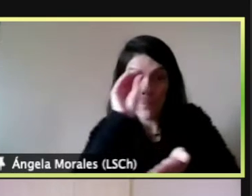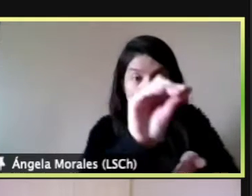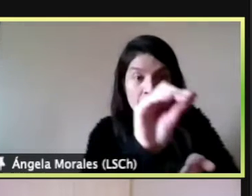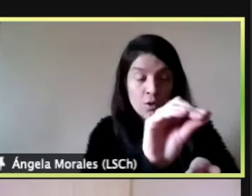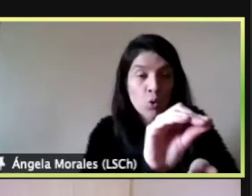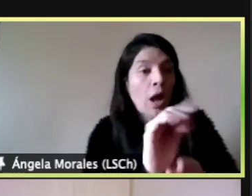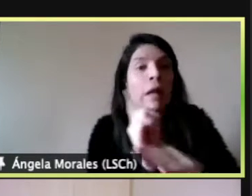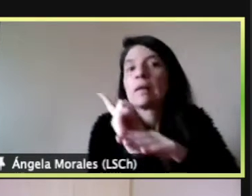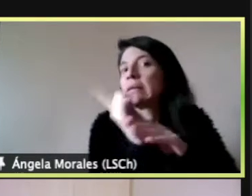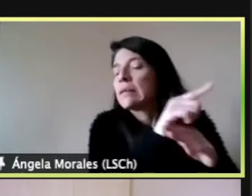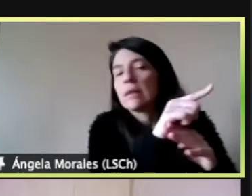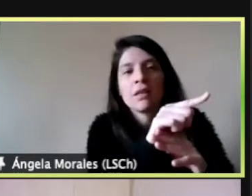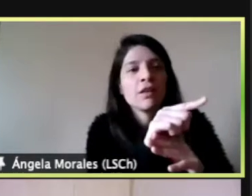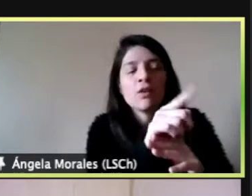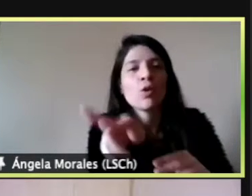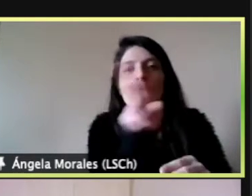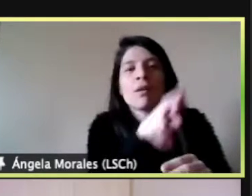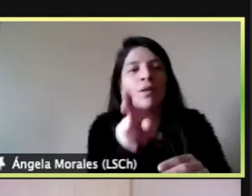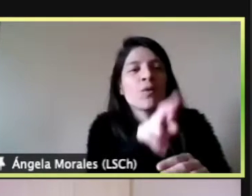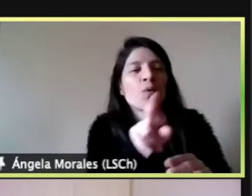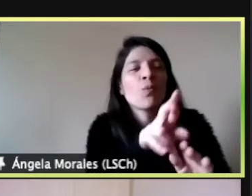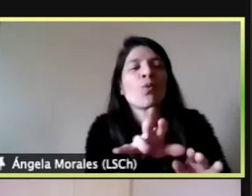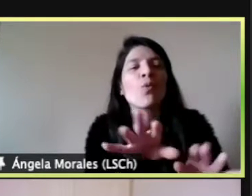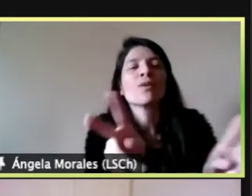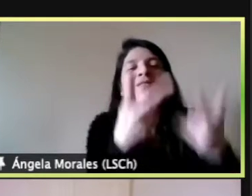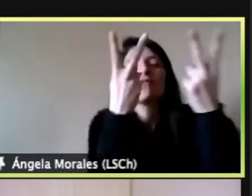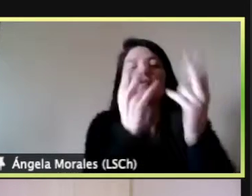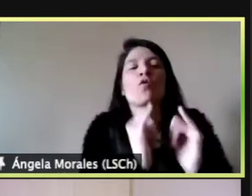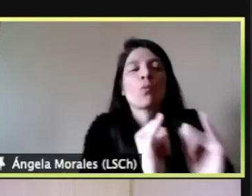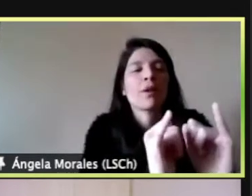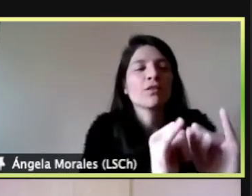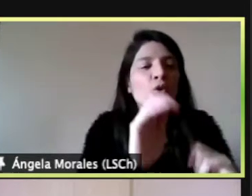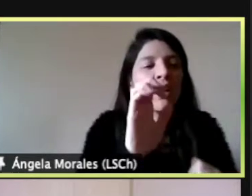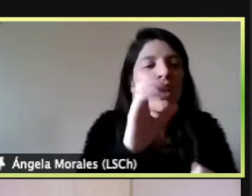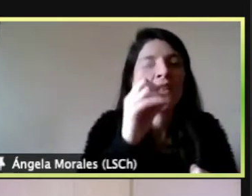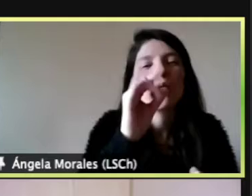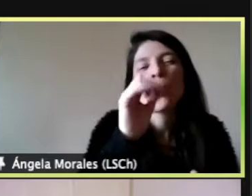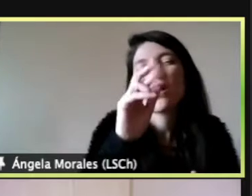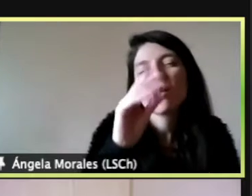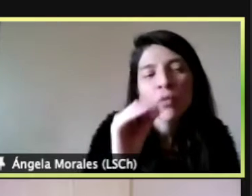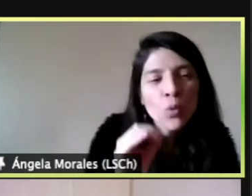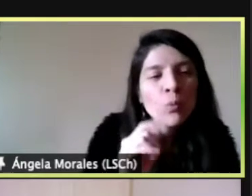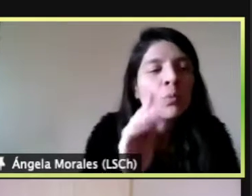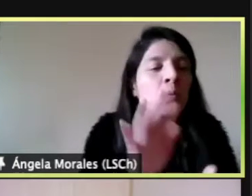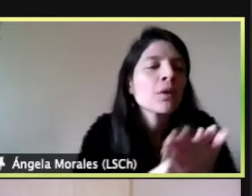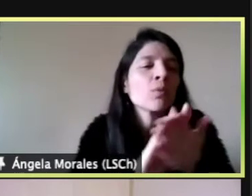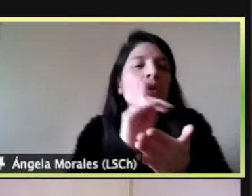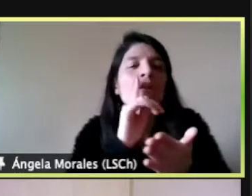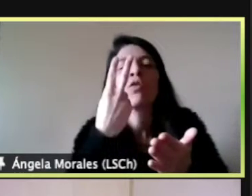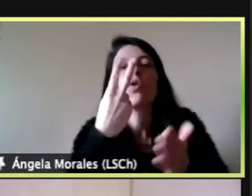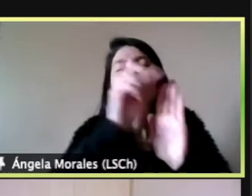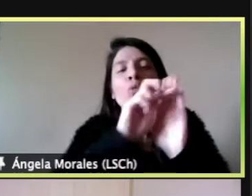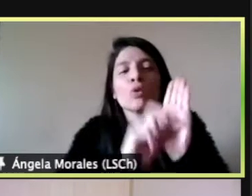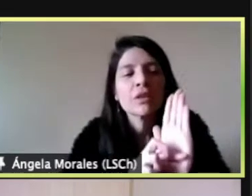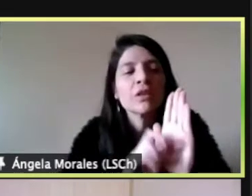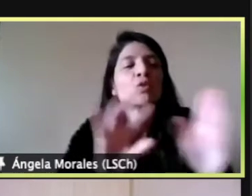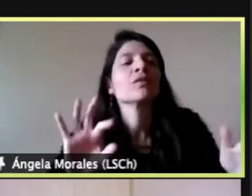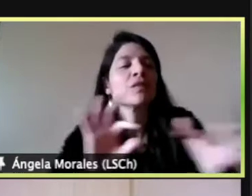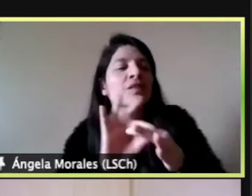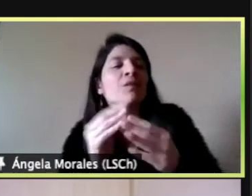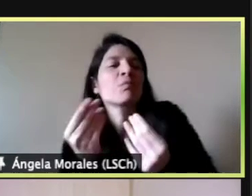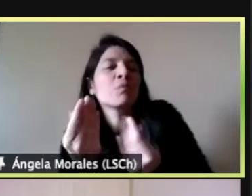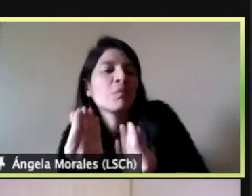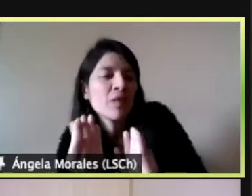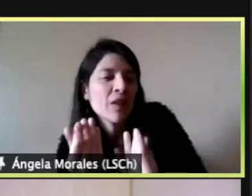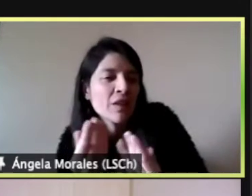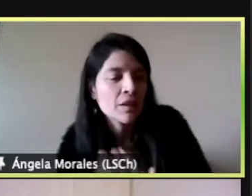Eduardo Pérez tiene 2 proyectos y tiene asociado este monto que lo podríamos dejar inmediatamente como un número